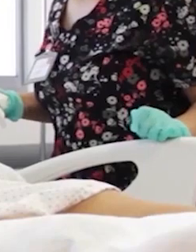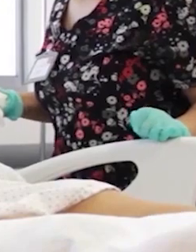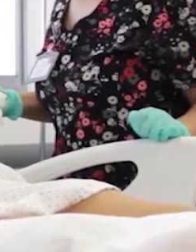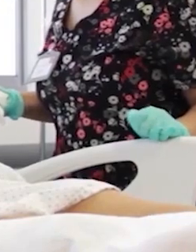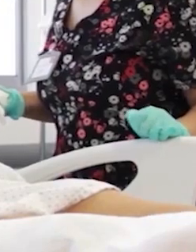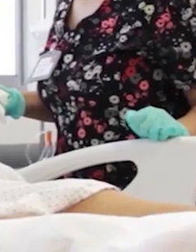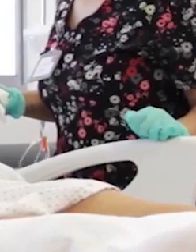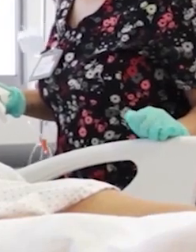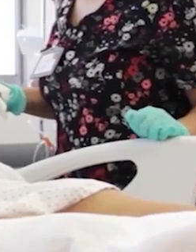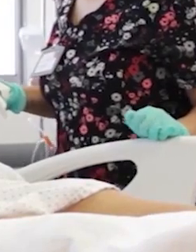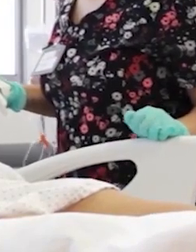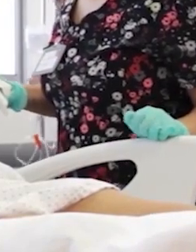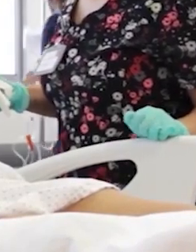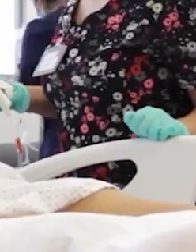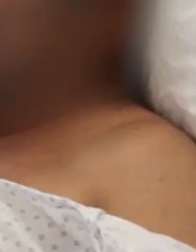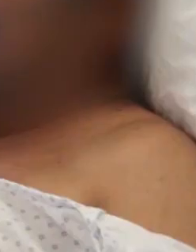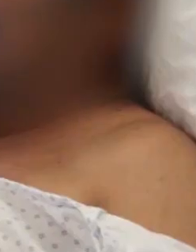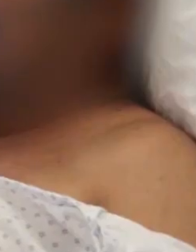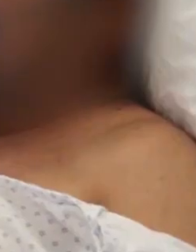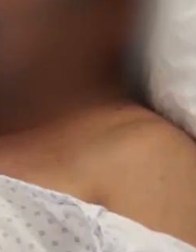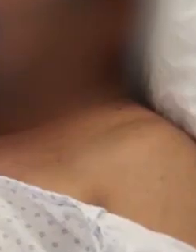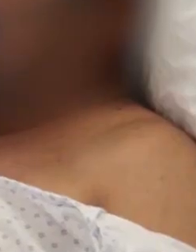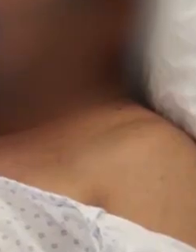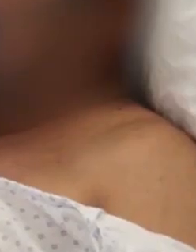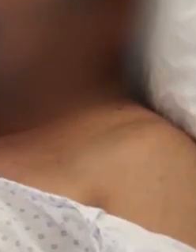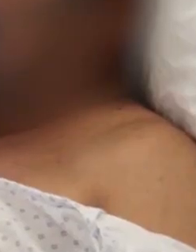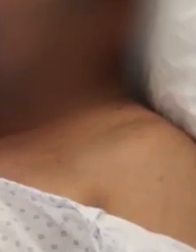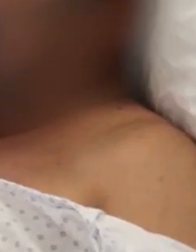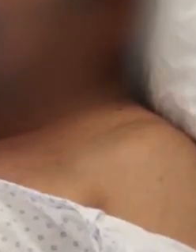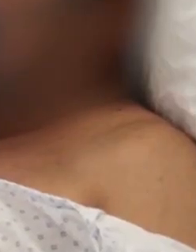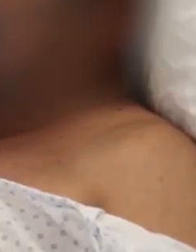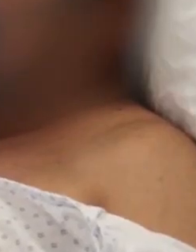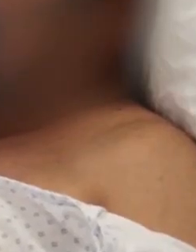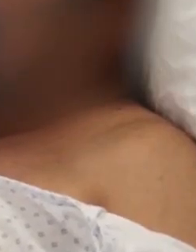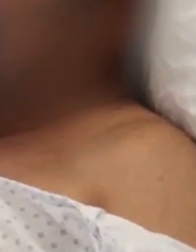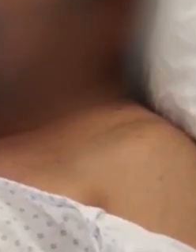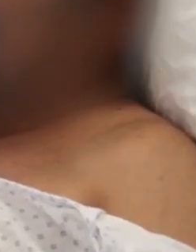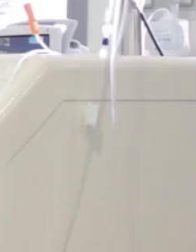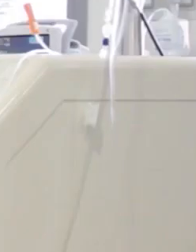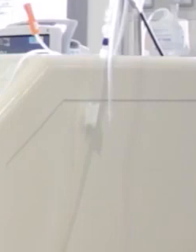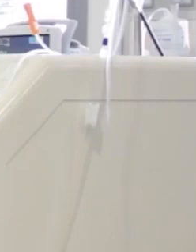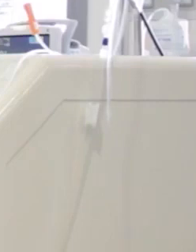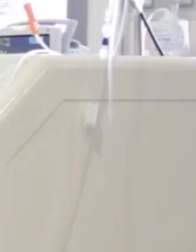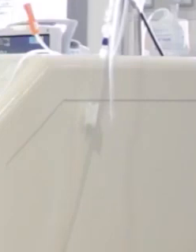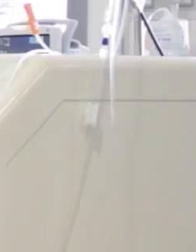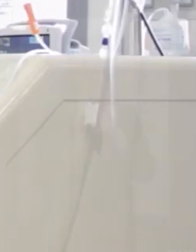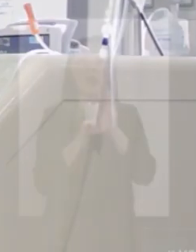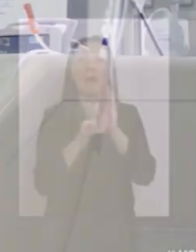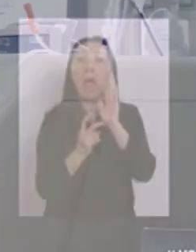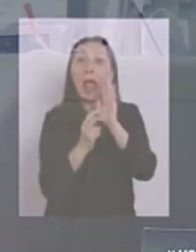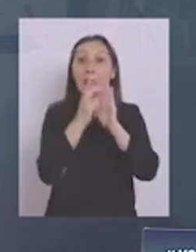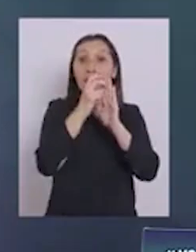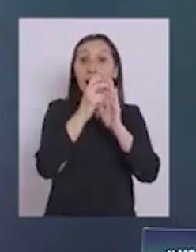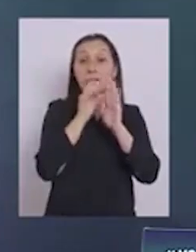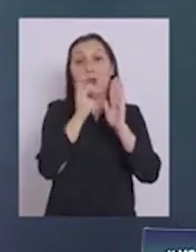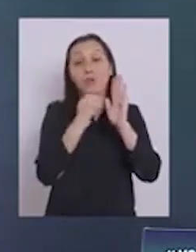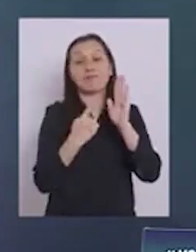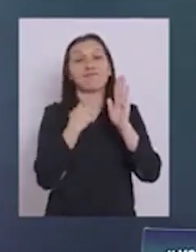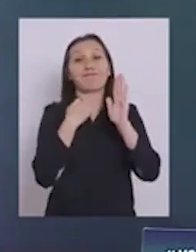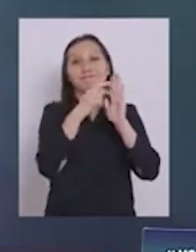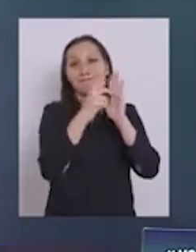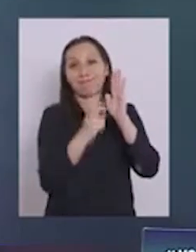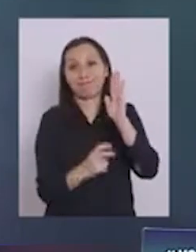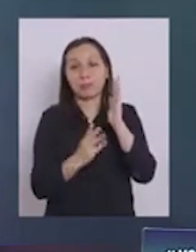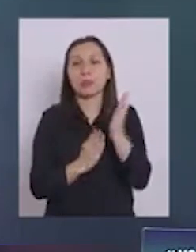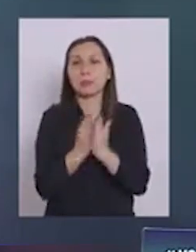relación a la situación y tecnológica y en relación a los avances y retrocesos quiero informar que todas las medidas tanto de avance como